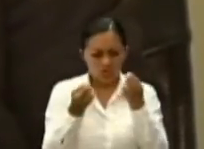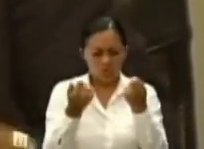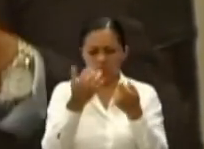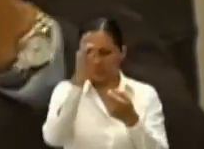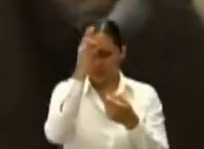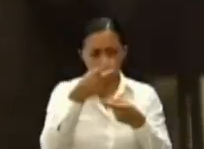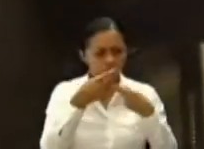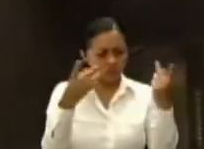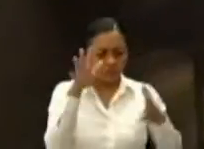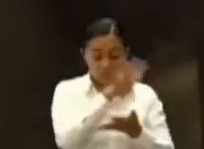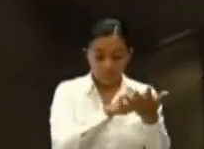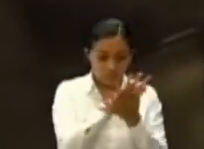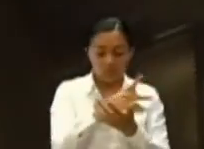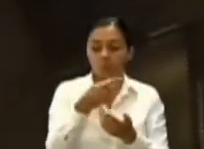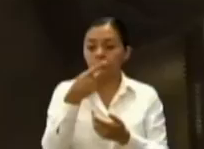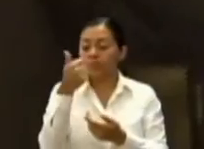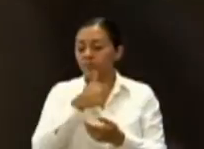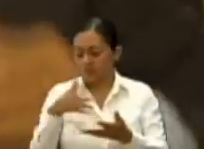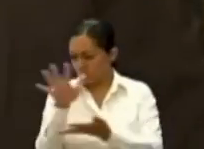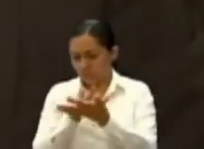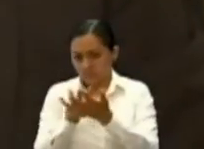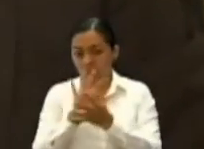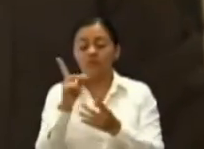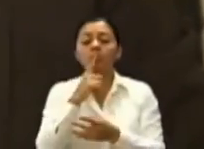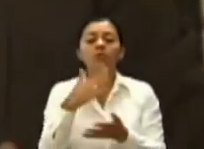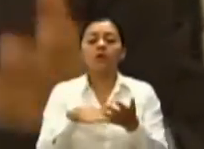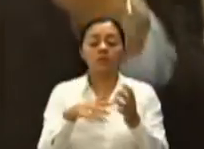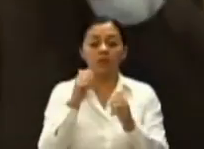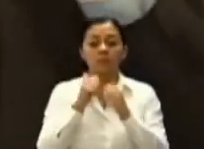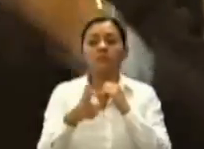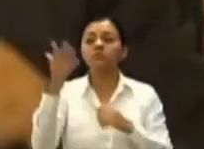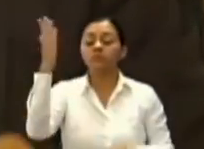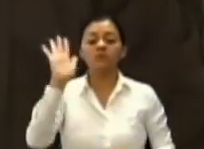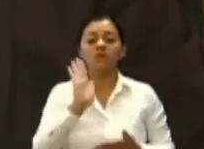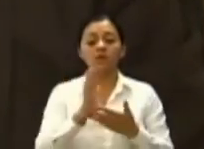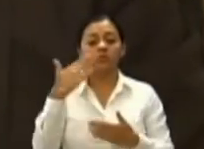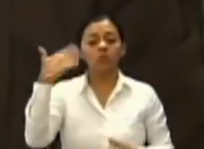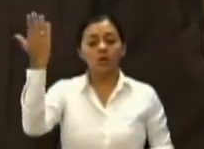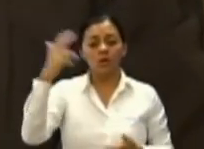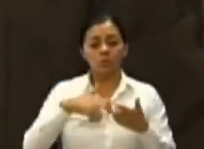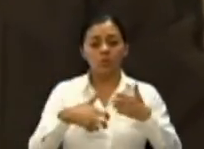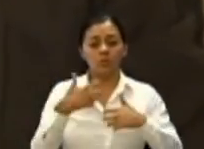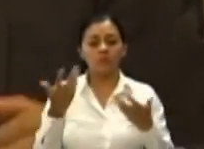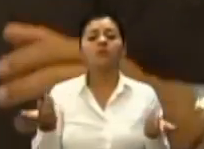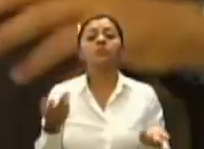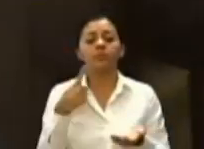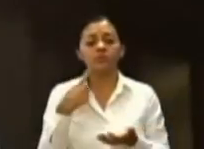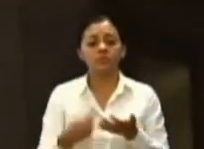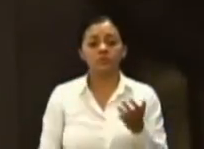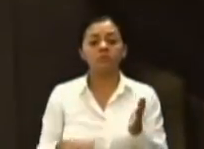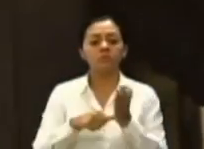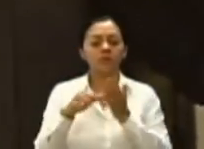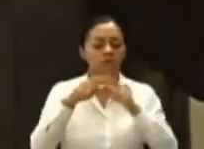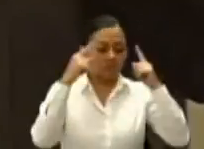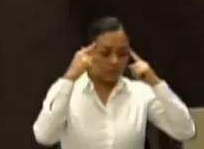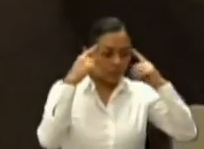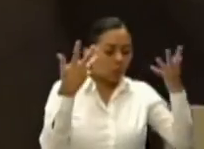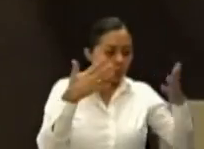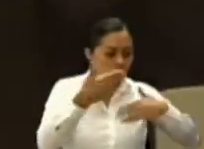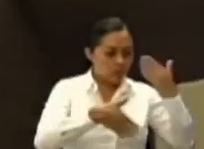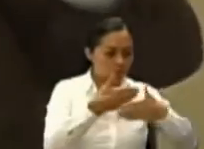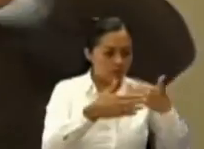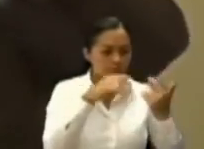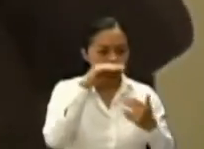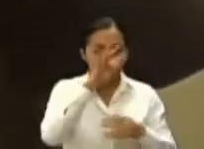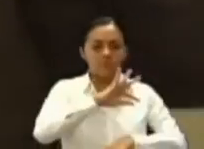hospitales mire lo que pasó con el teodoro maldonado del ies en guayaquil porque la ministra está pensando en el